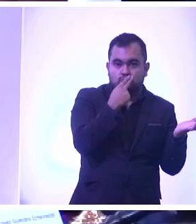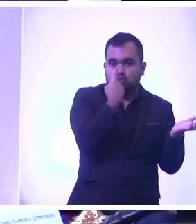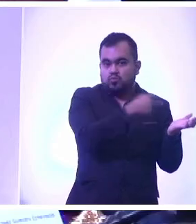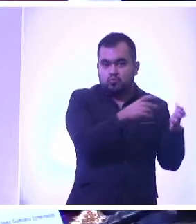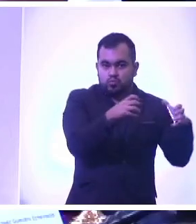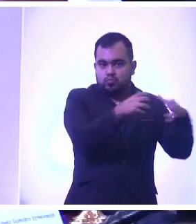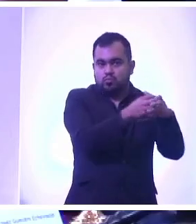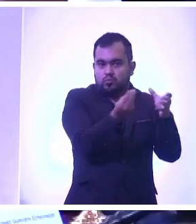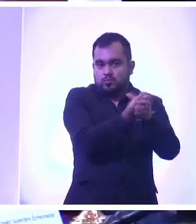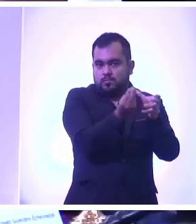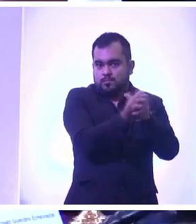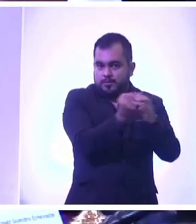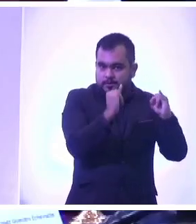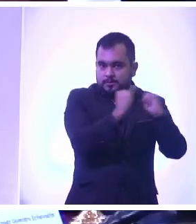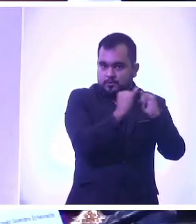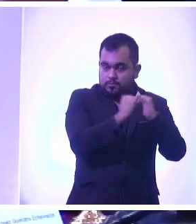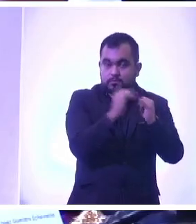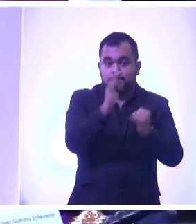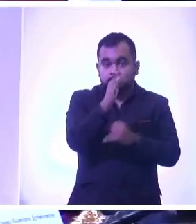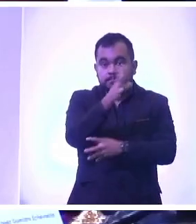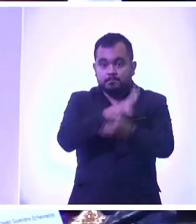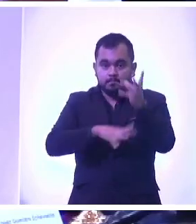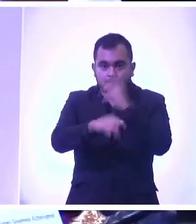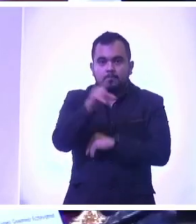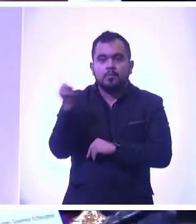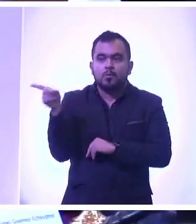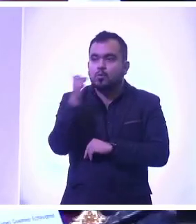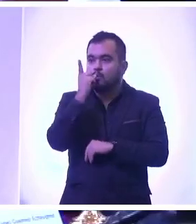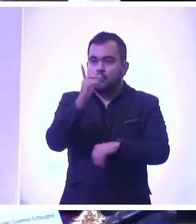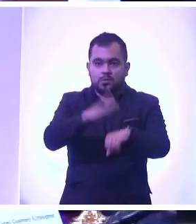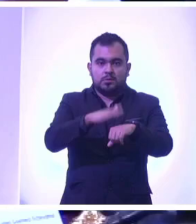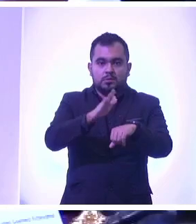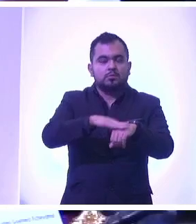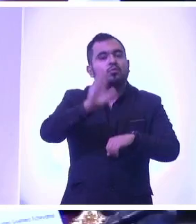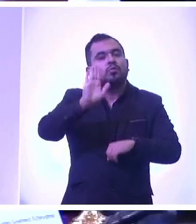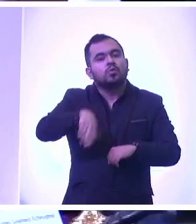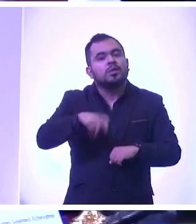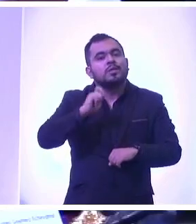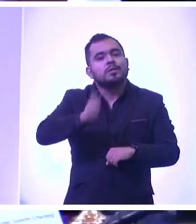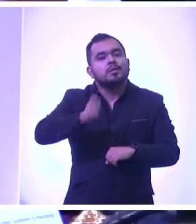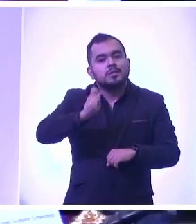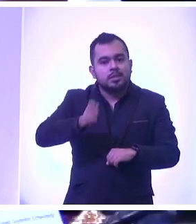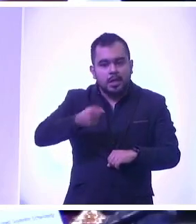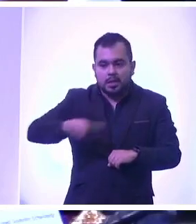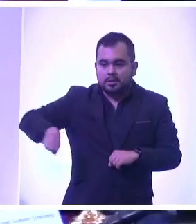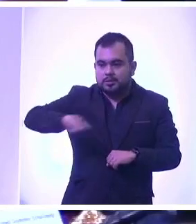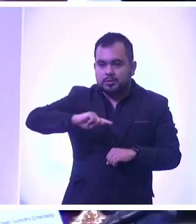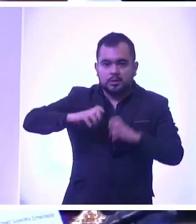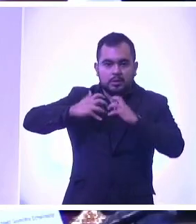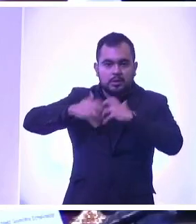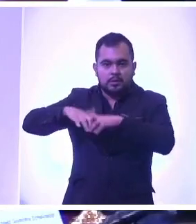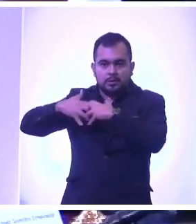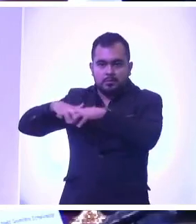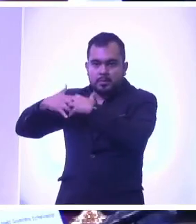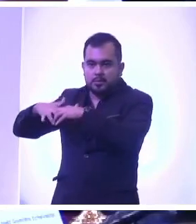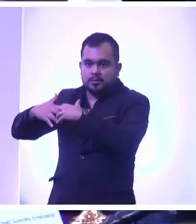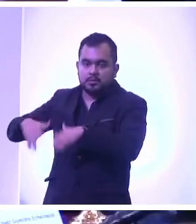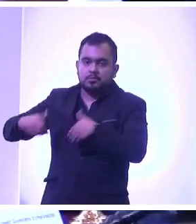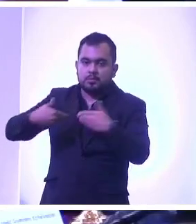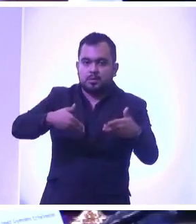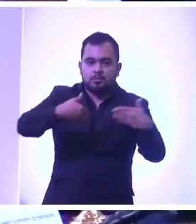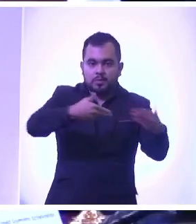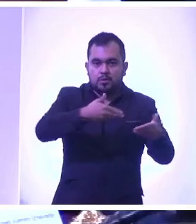institución si en cambio lo que te dicen es eh Oye Quiénes son las empresas que proven al hospital de zunpango